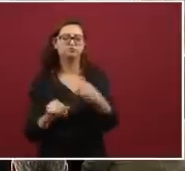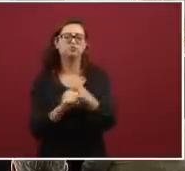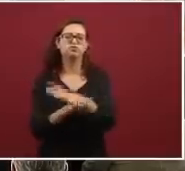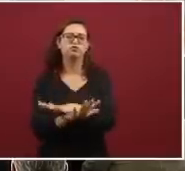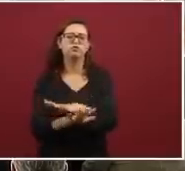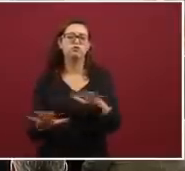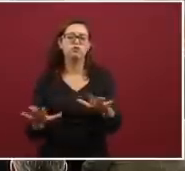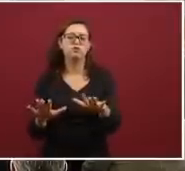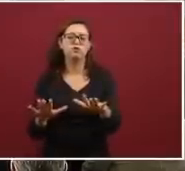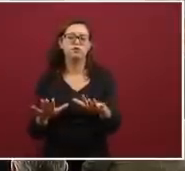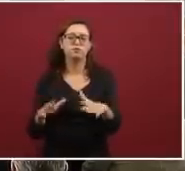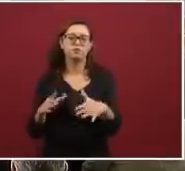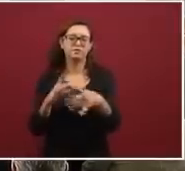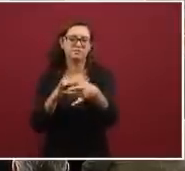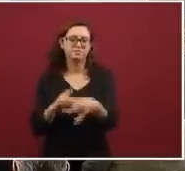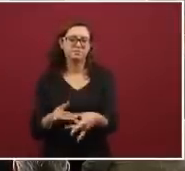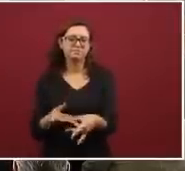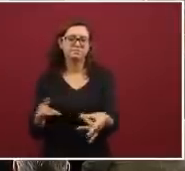informarles con tiempo